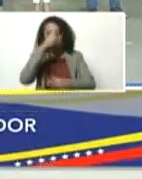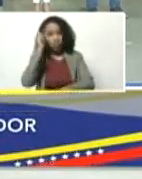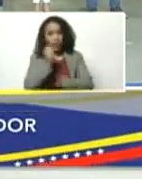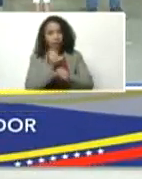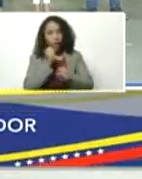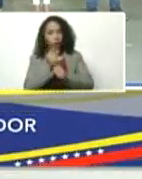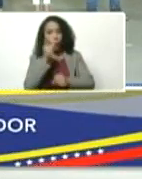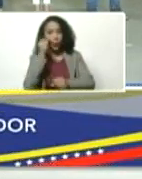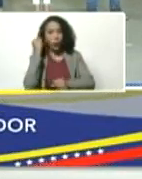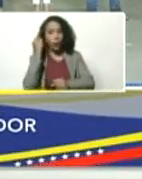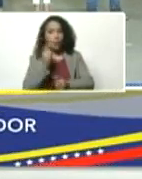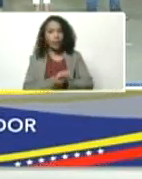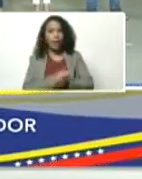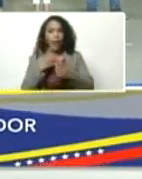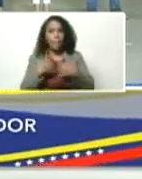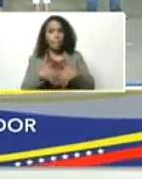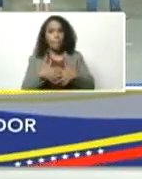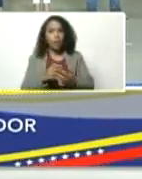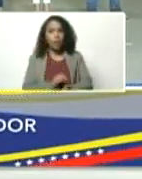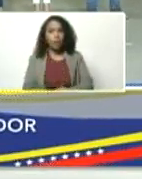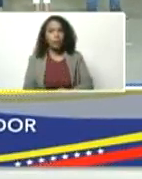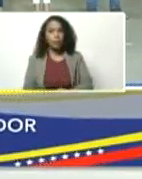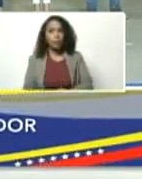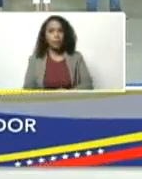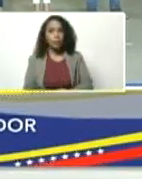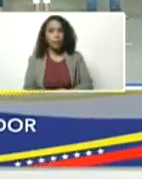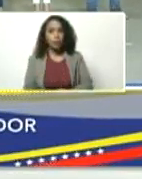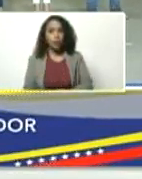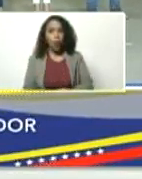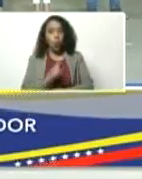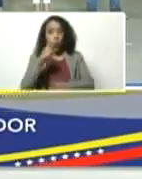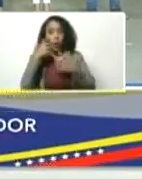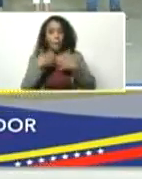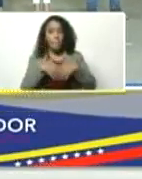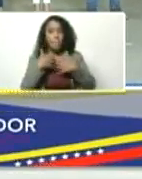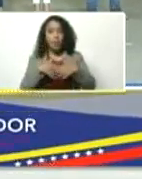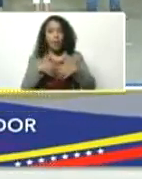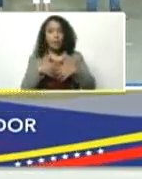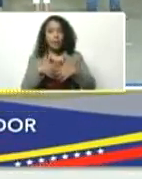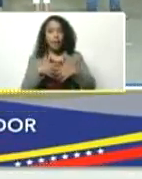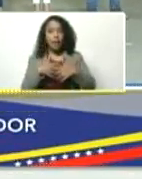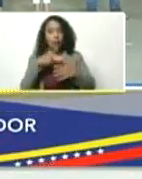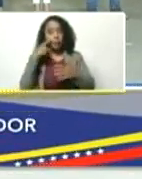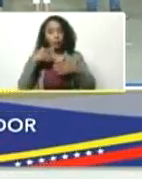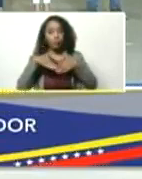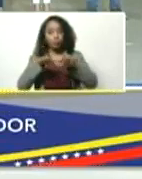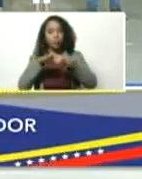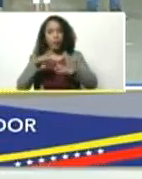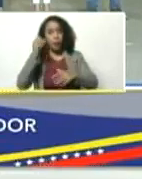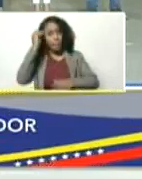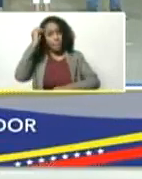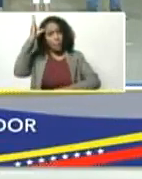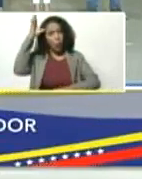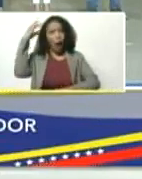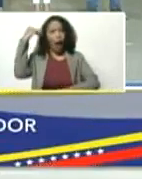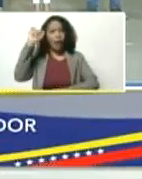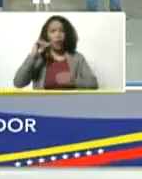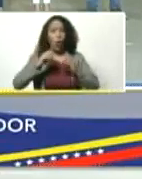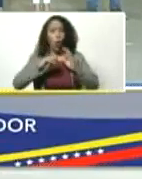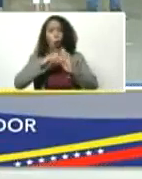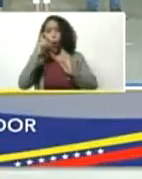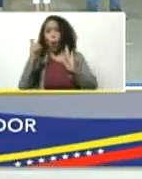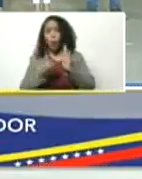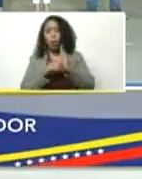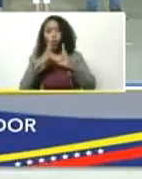trabajadores, las trabajadoras, la empresa. Una empresa textil que es capaz de cubrir toda